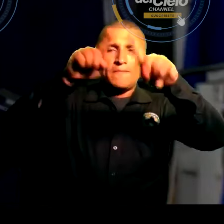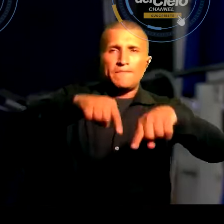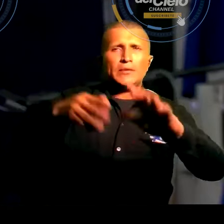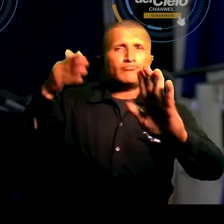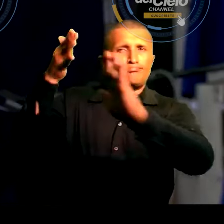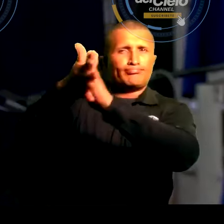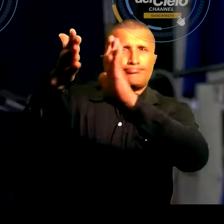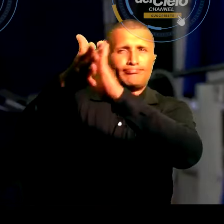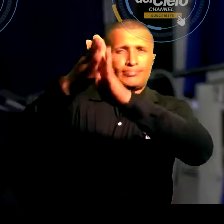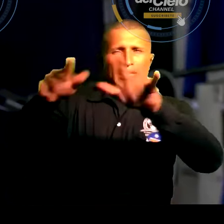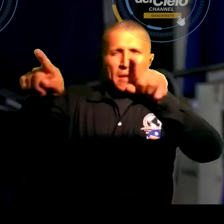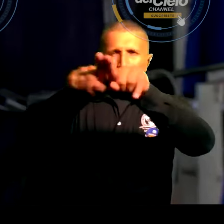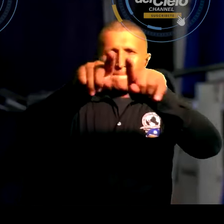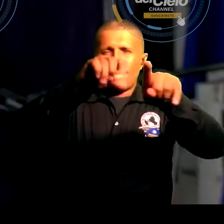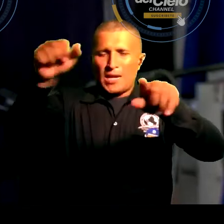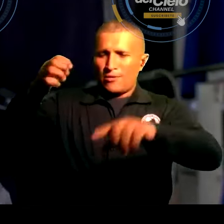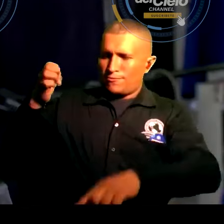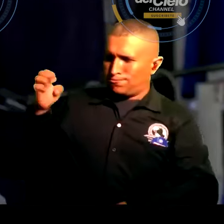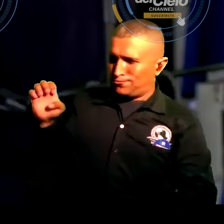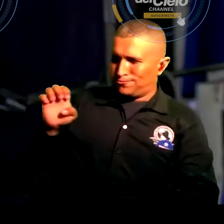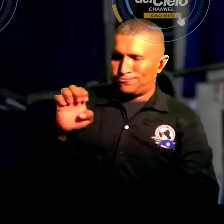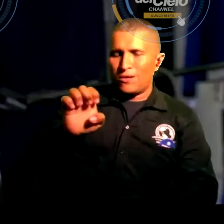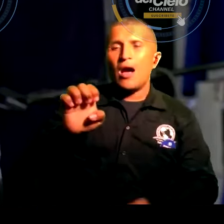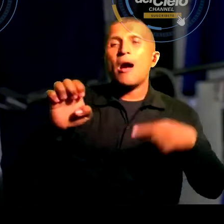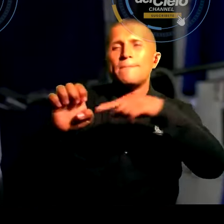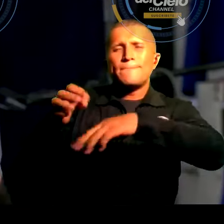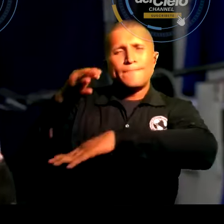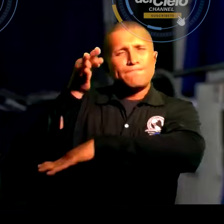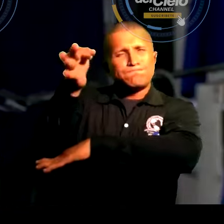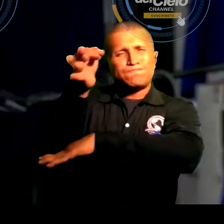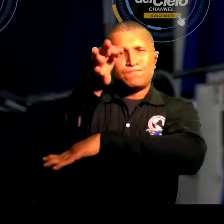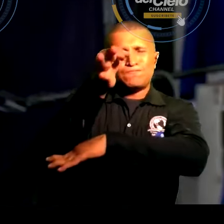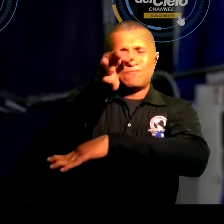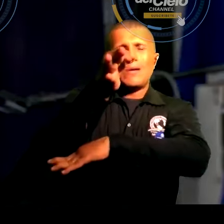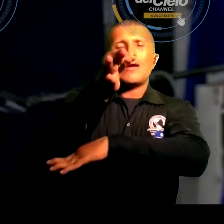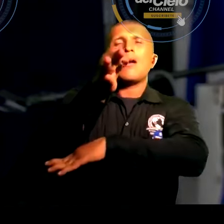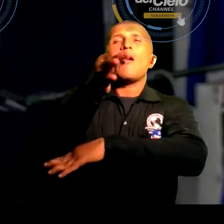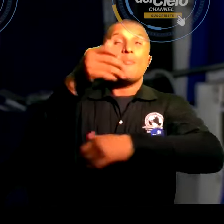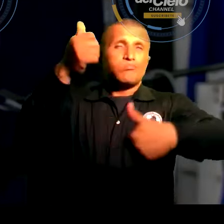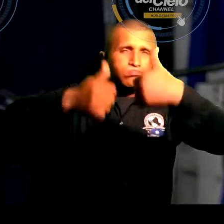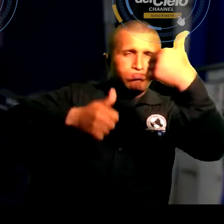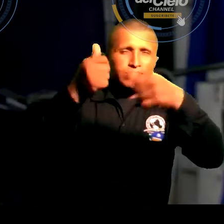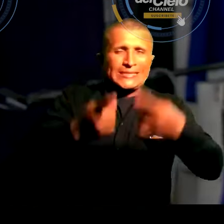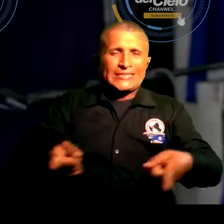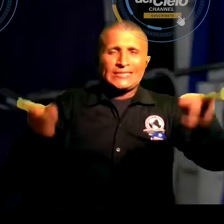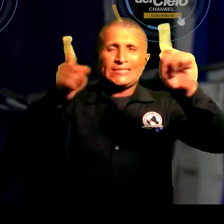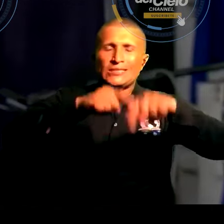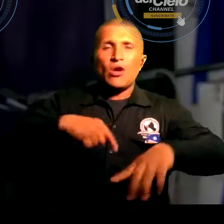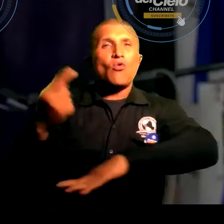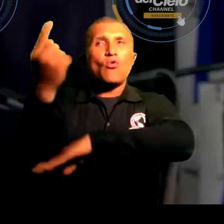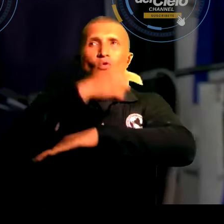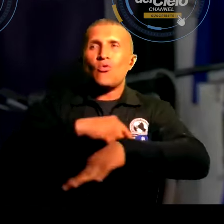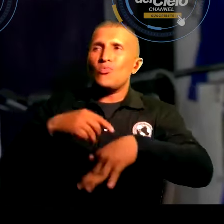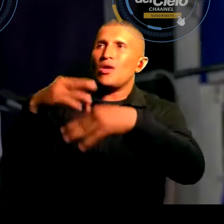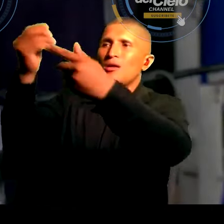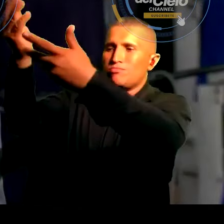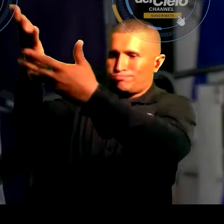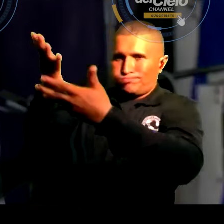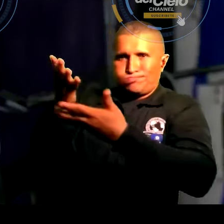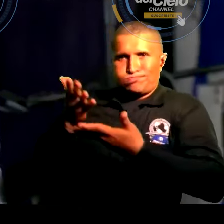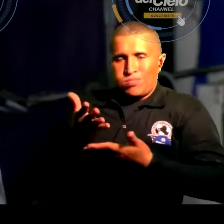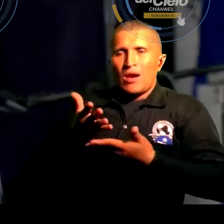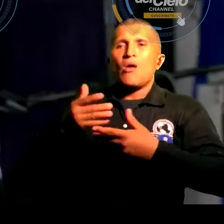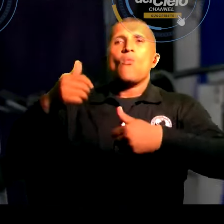también recibisteis, en el cual también perseveráis, por el cual